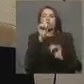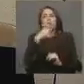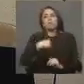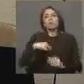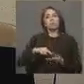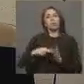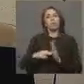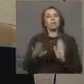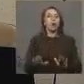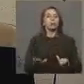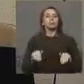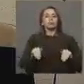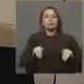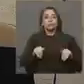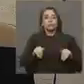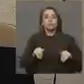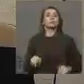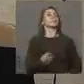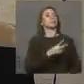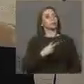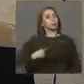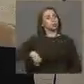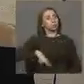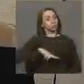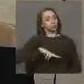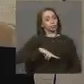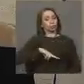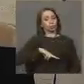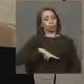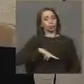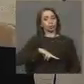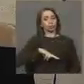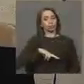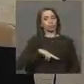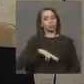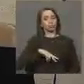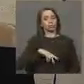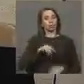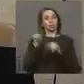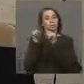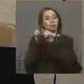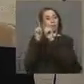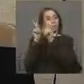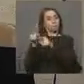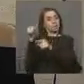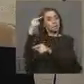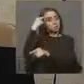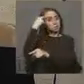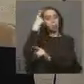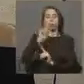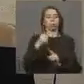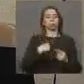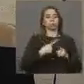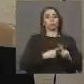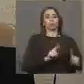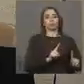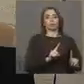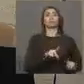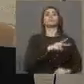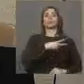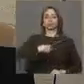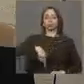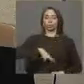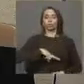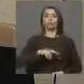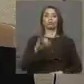que nosotros no vamos a actuar con ese mismo criterio y naturalmente vamos a